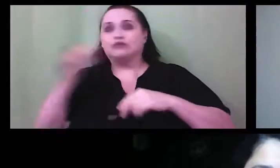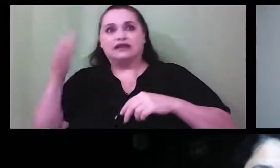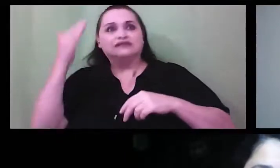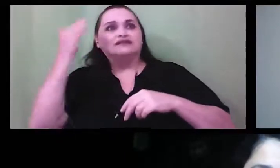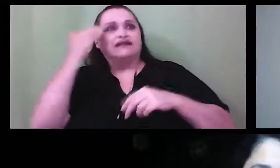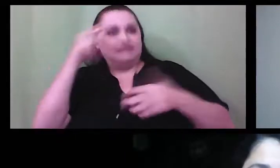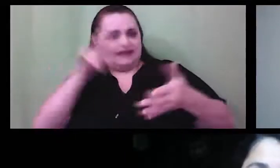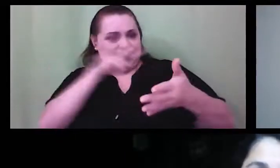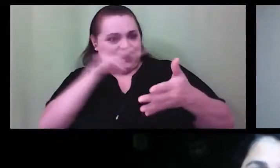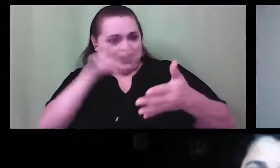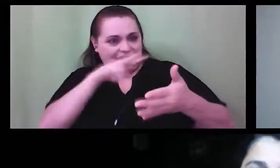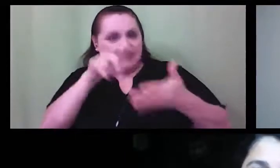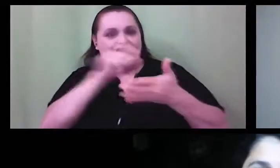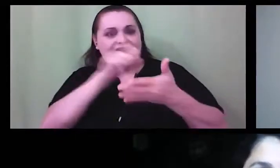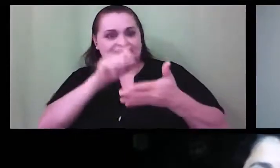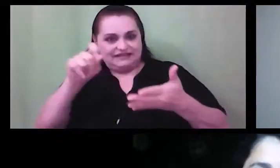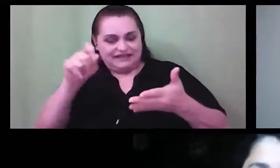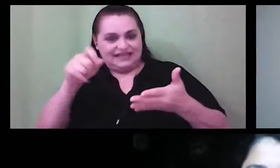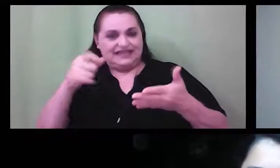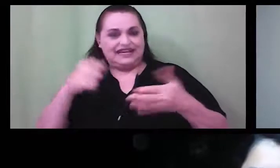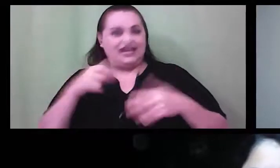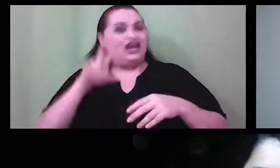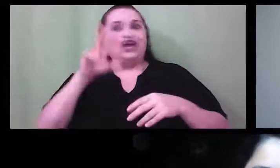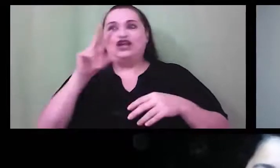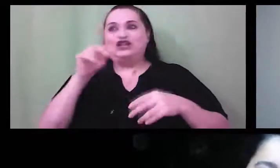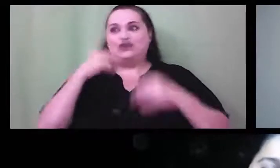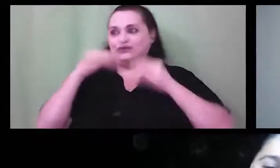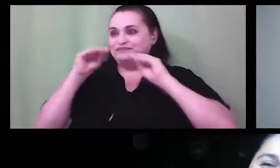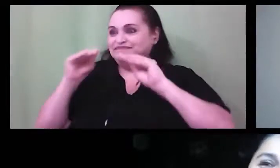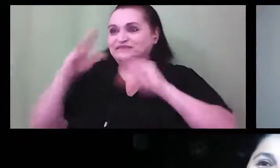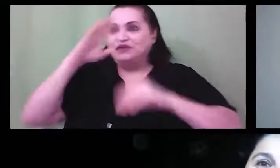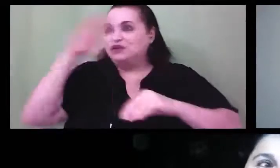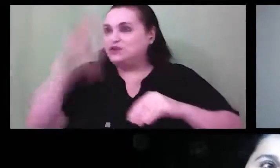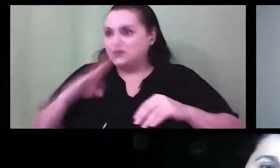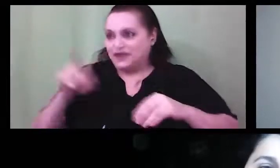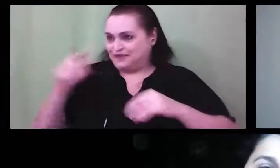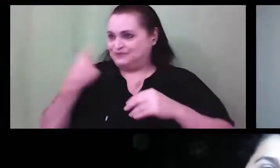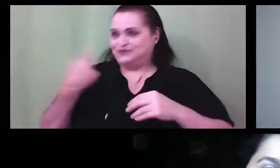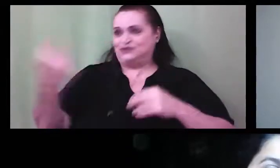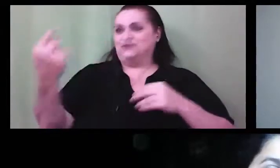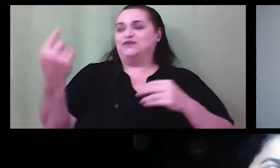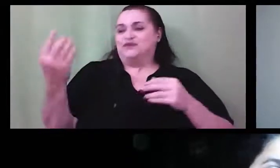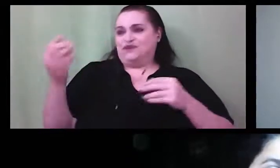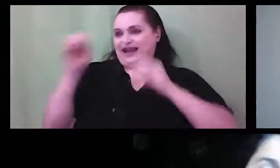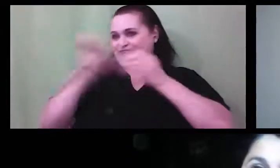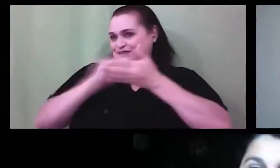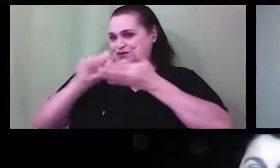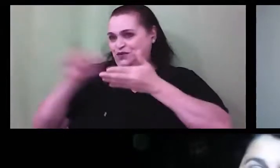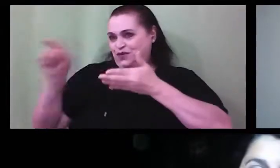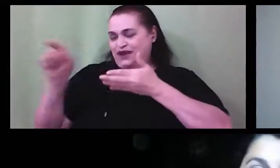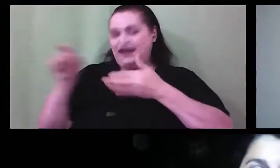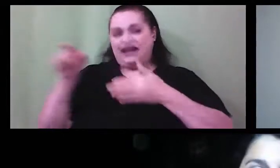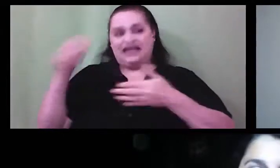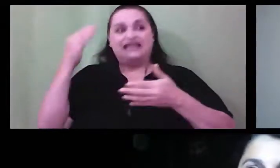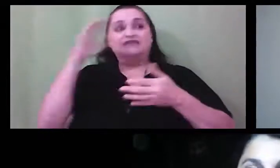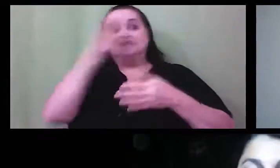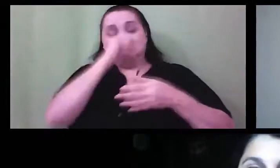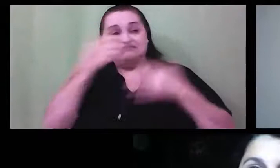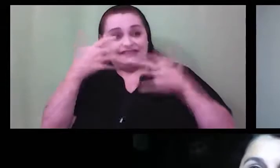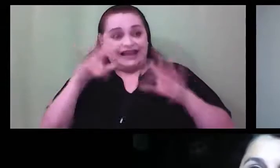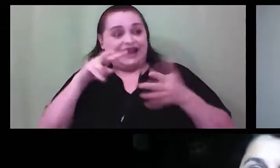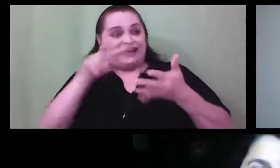escribir, no tuvimos nunca que enseñarle, entonces cuando vemos que él sabe escribir y todo, o